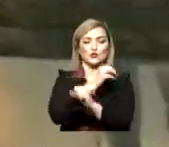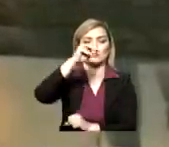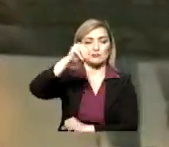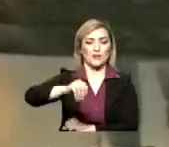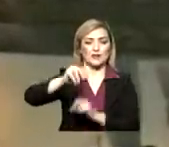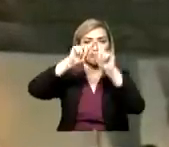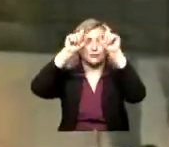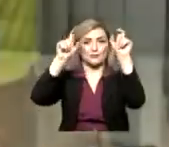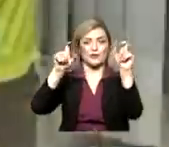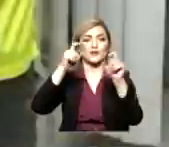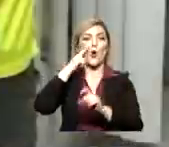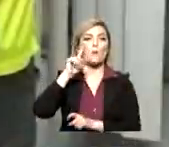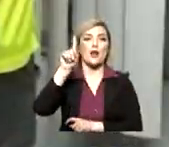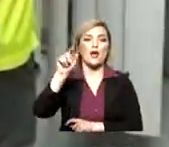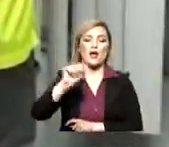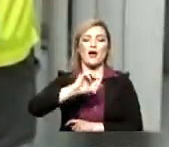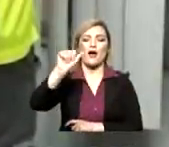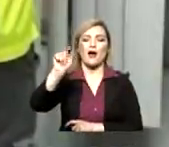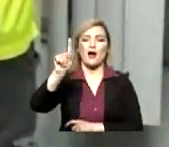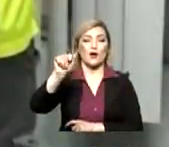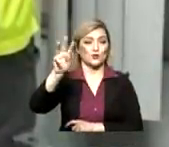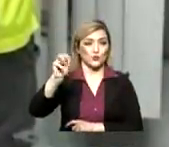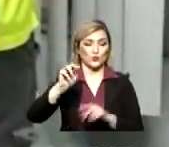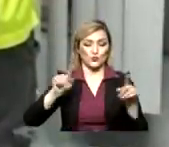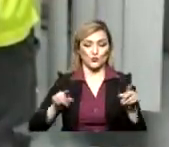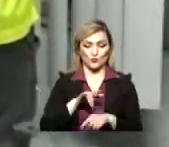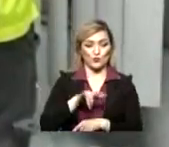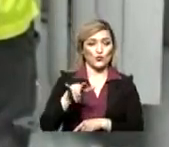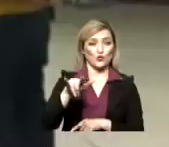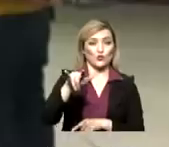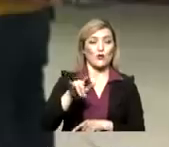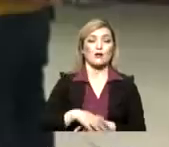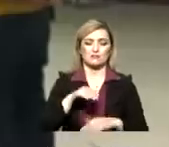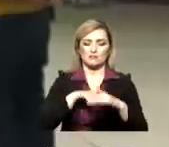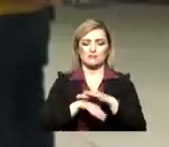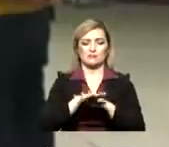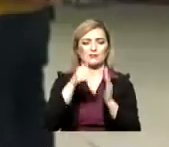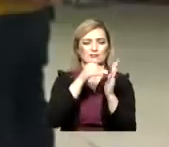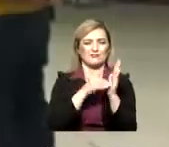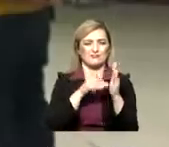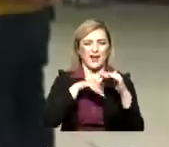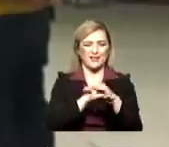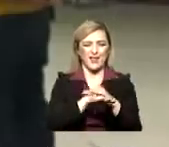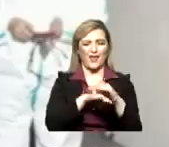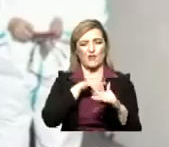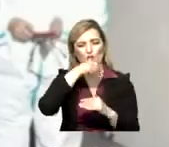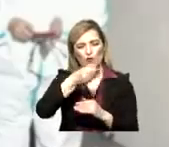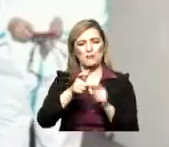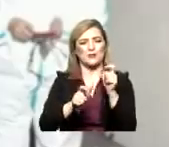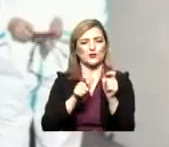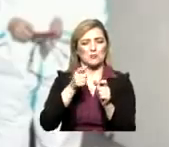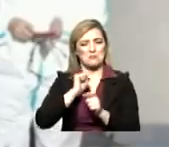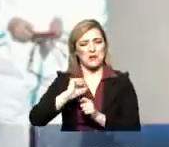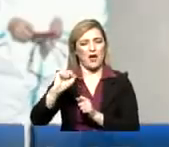fiscalía allanó la empresa propiedad de la familia Dum, de donde salió la avioneta. En el lugar se incautaron las bitácoras de entrada y salida de las personas